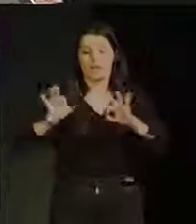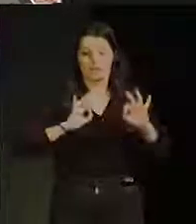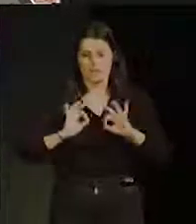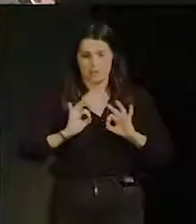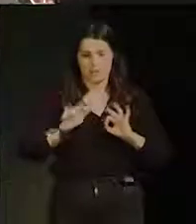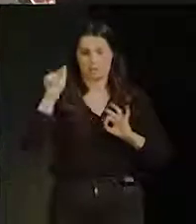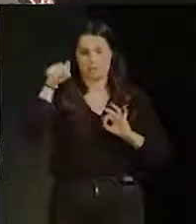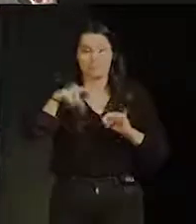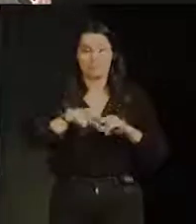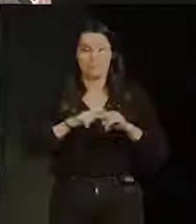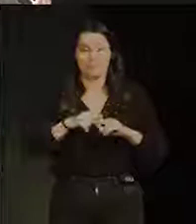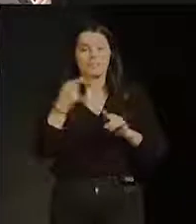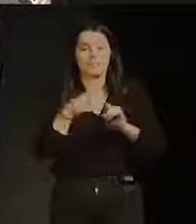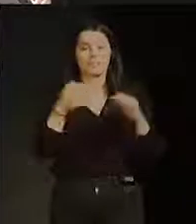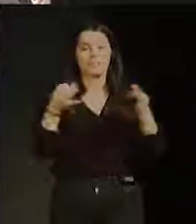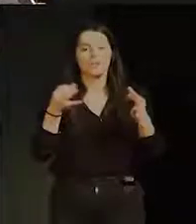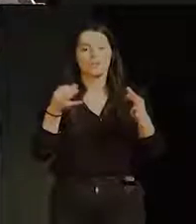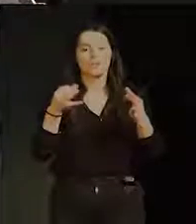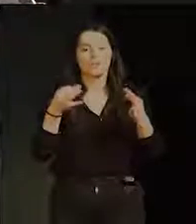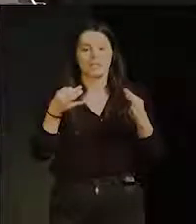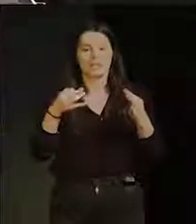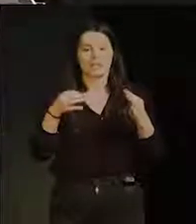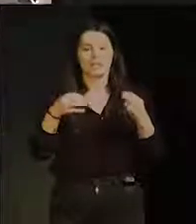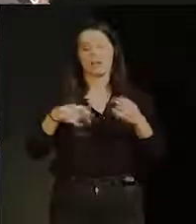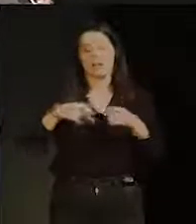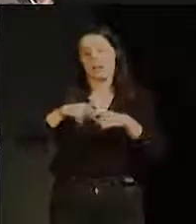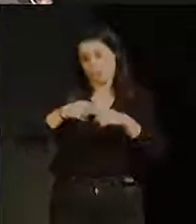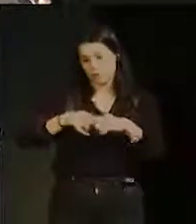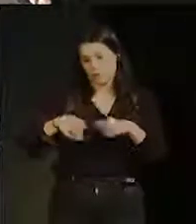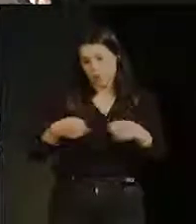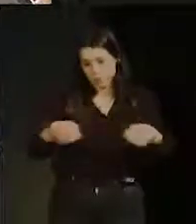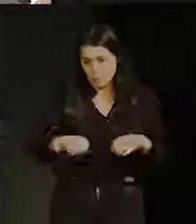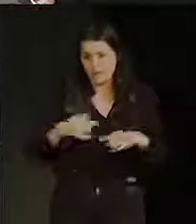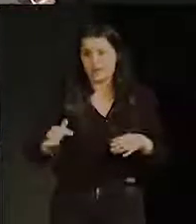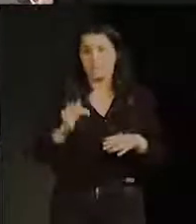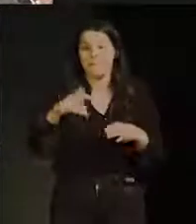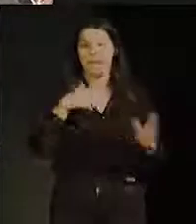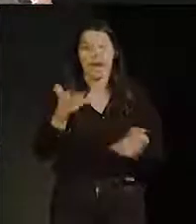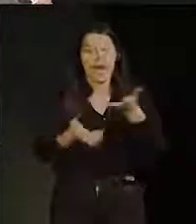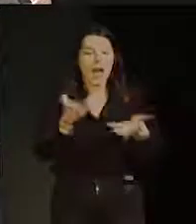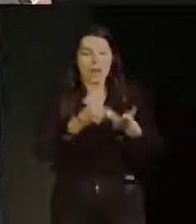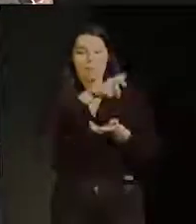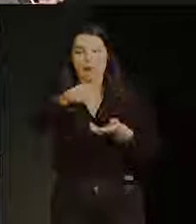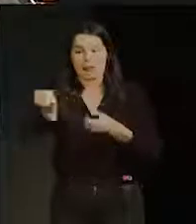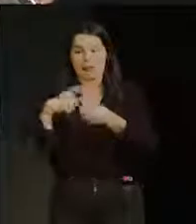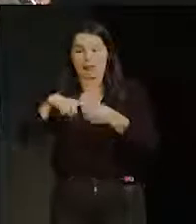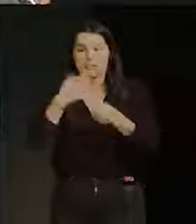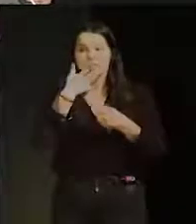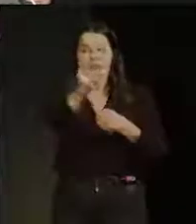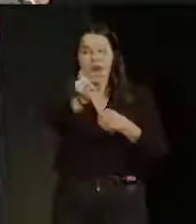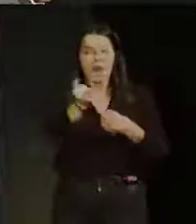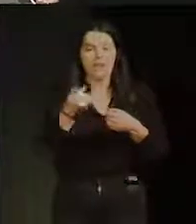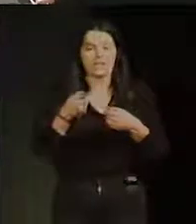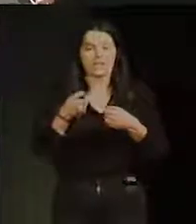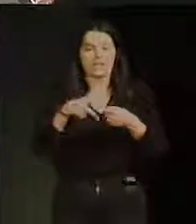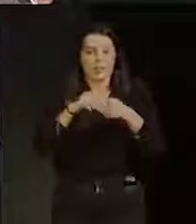En este taller se van a utilizar instrumentos musicales e incluso se ha animado a la gente que va a participar a que llevara su propio instrumento, así que si lo habéis